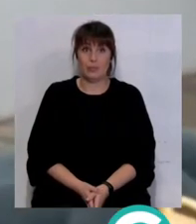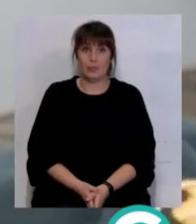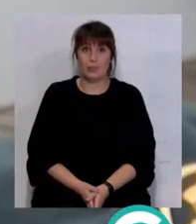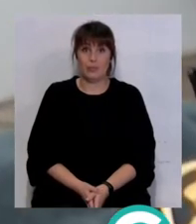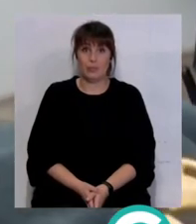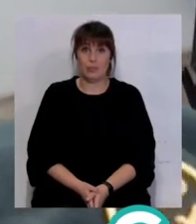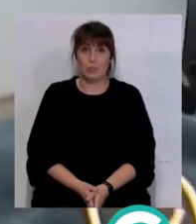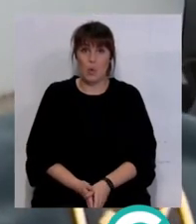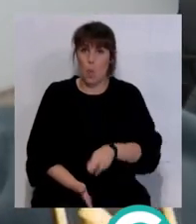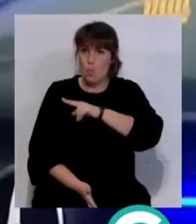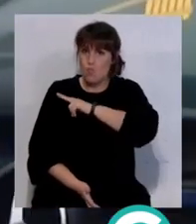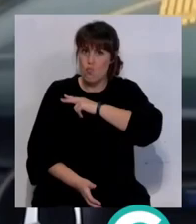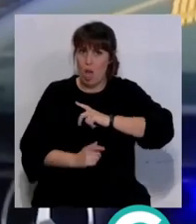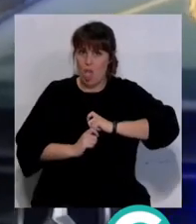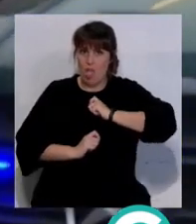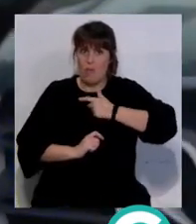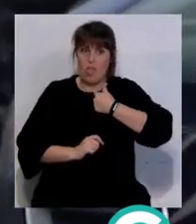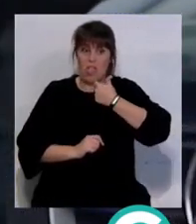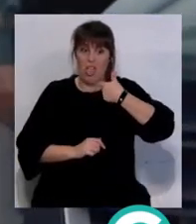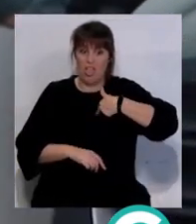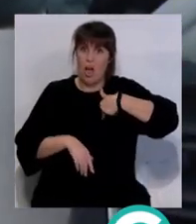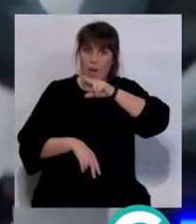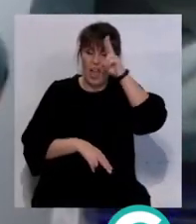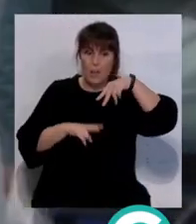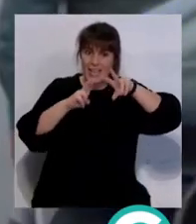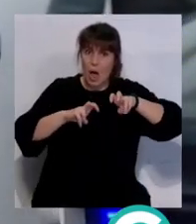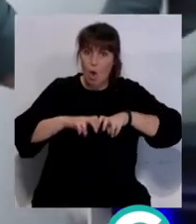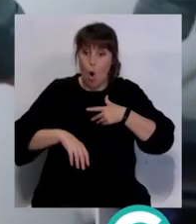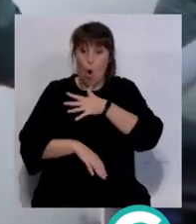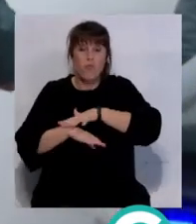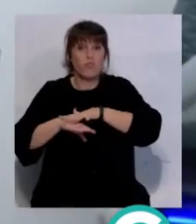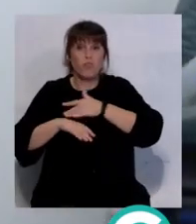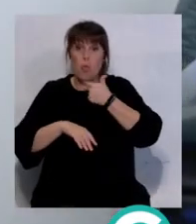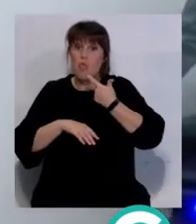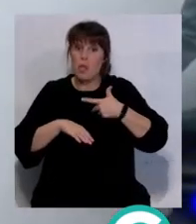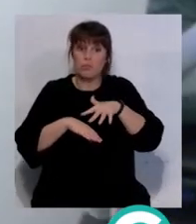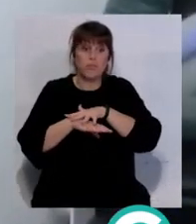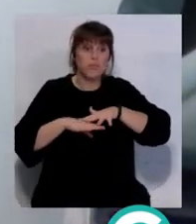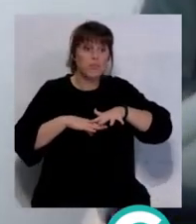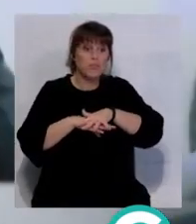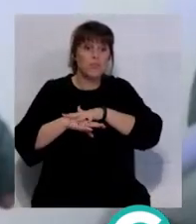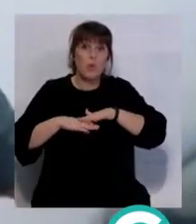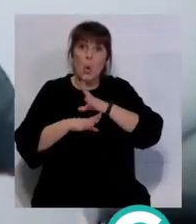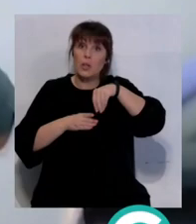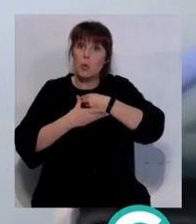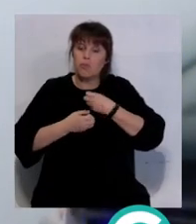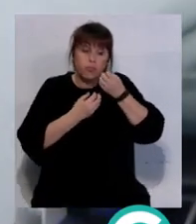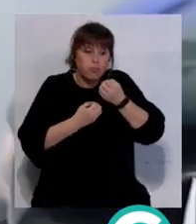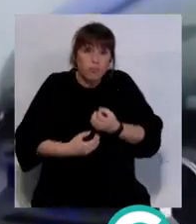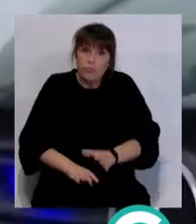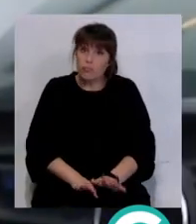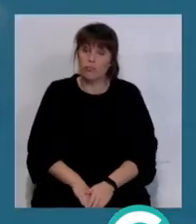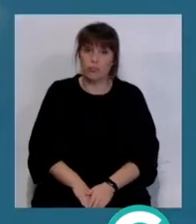Los guardias civiles piden investigación en Madrid mientras el gobierno defiende la gestión del Ministerio del Interior.